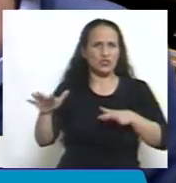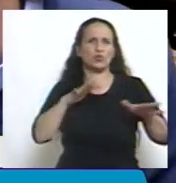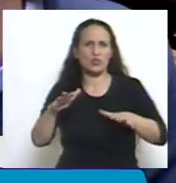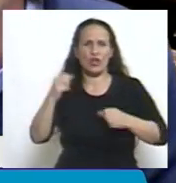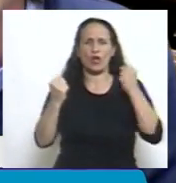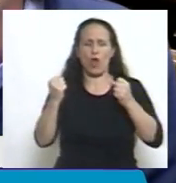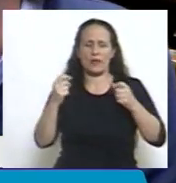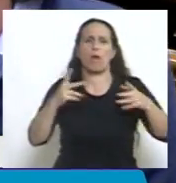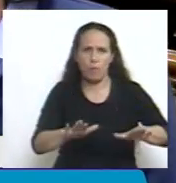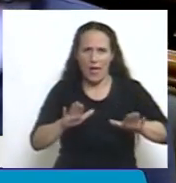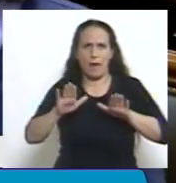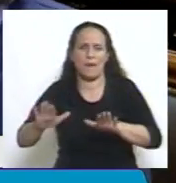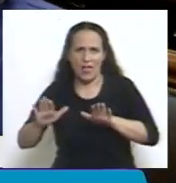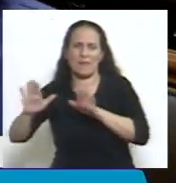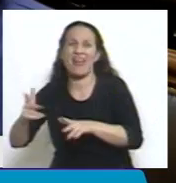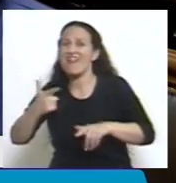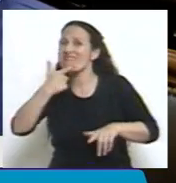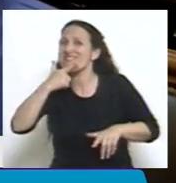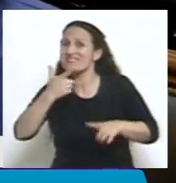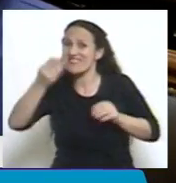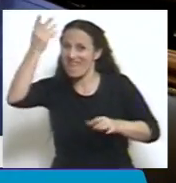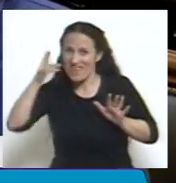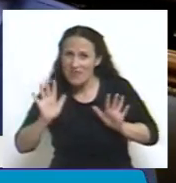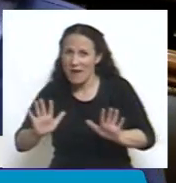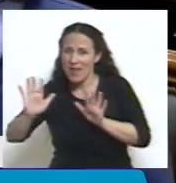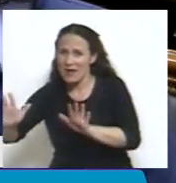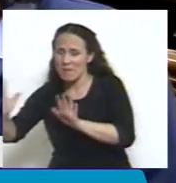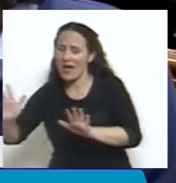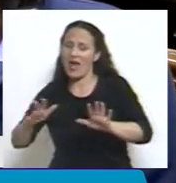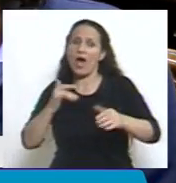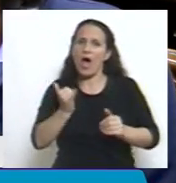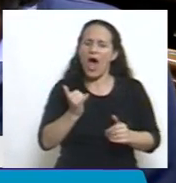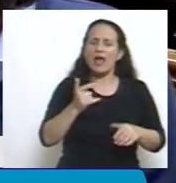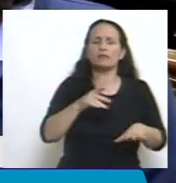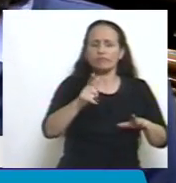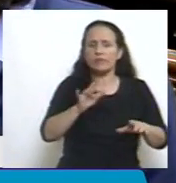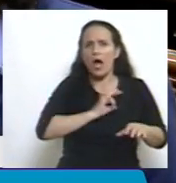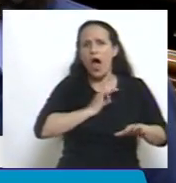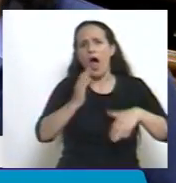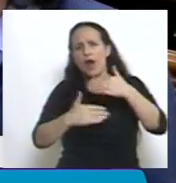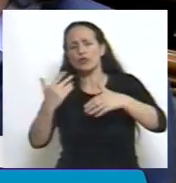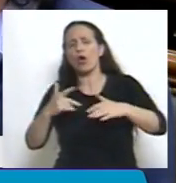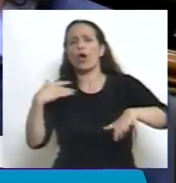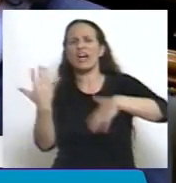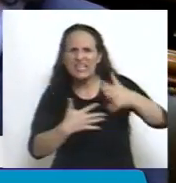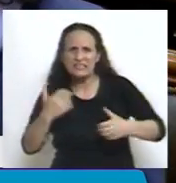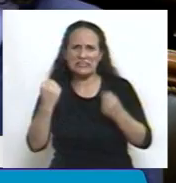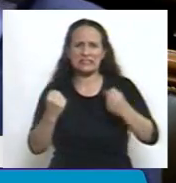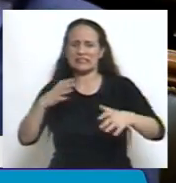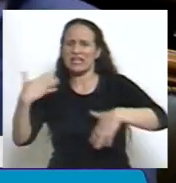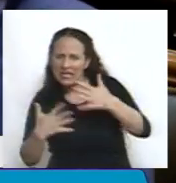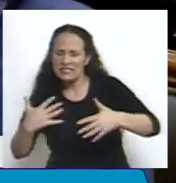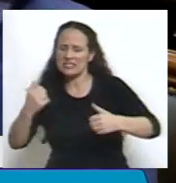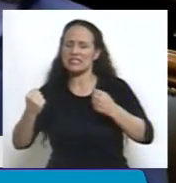tuvo desde el año 74 a la fecha 7 u 8 años de crisis sistémica, que es quizá